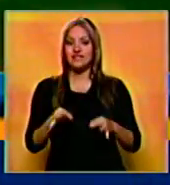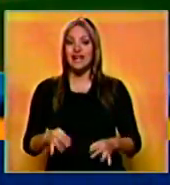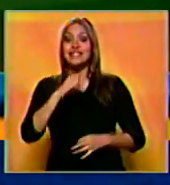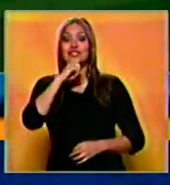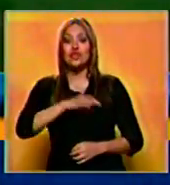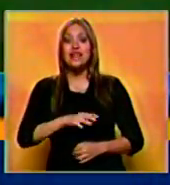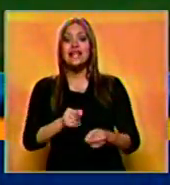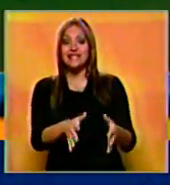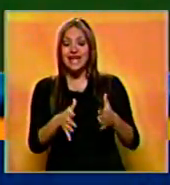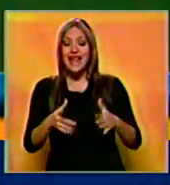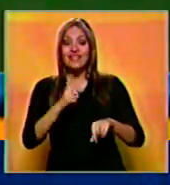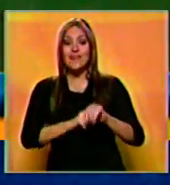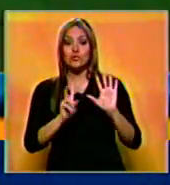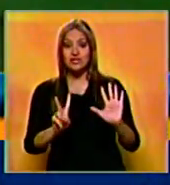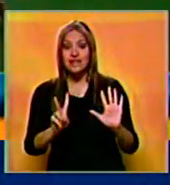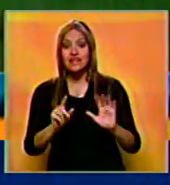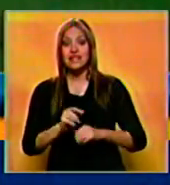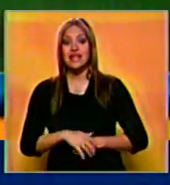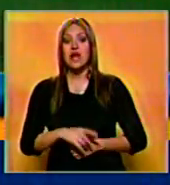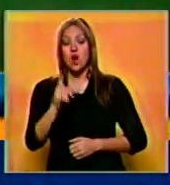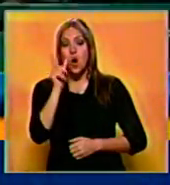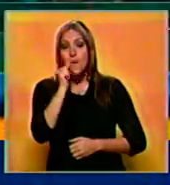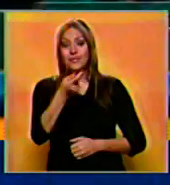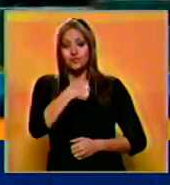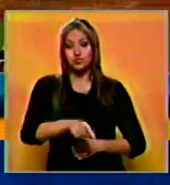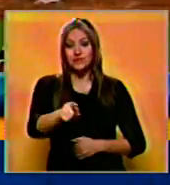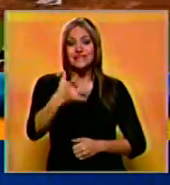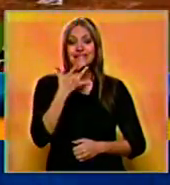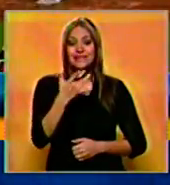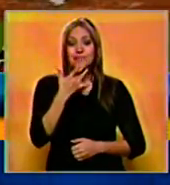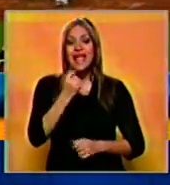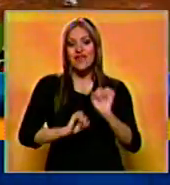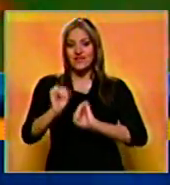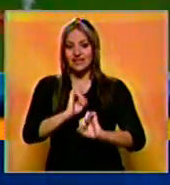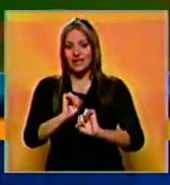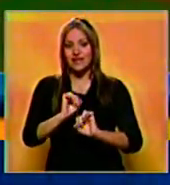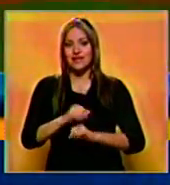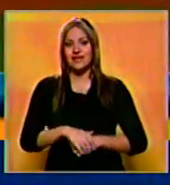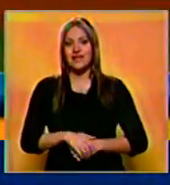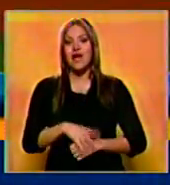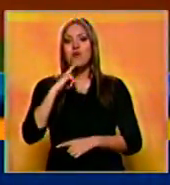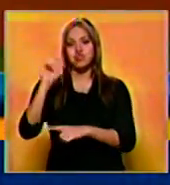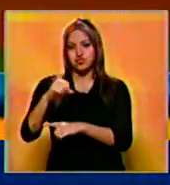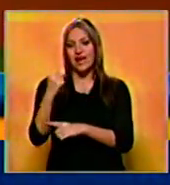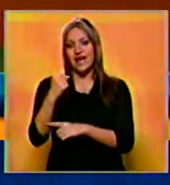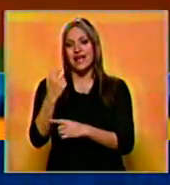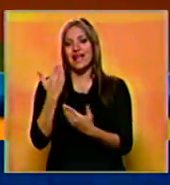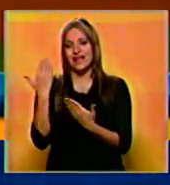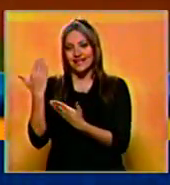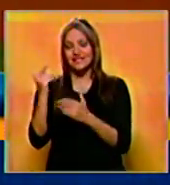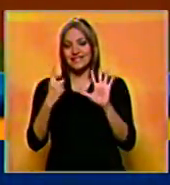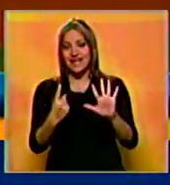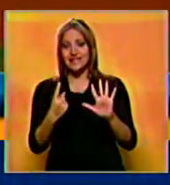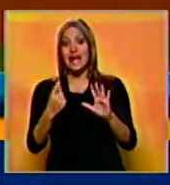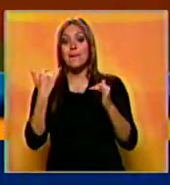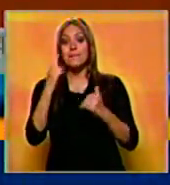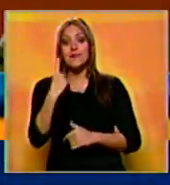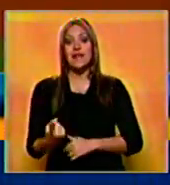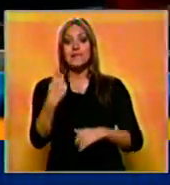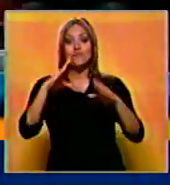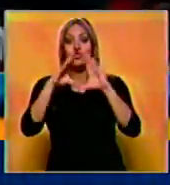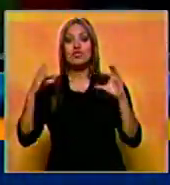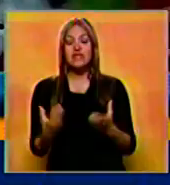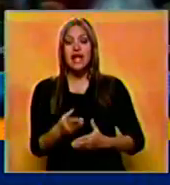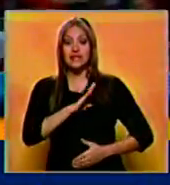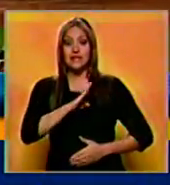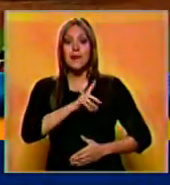triunfo. En la séptima entrada, Carlos Beltrán conectó un sencillo que evitó el blanqueo. Histórico triunfo para Boston, en el que logra así su primera Serie Mundial en casa